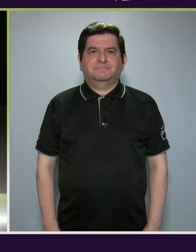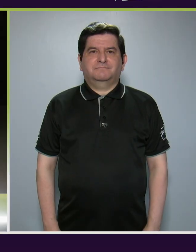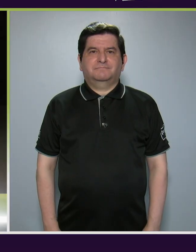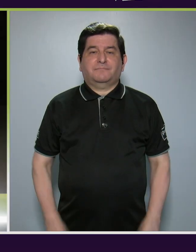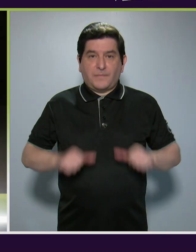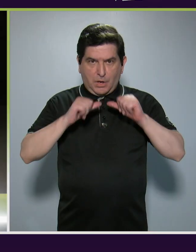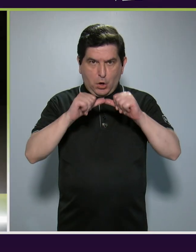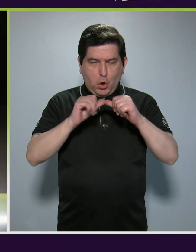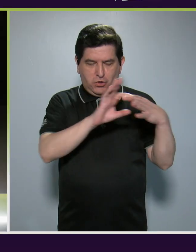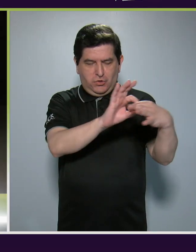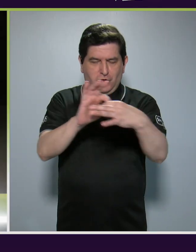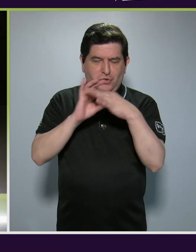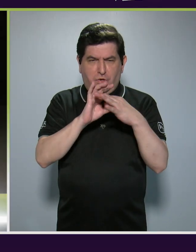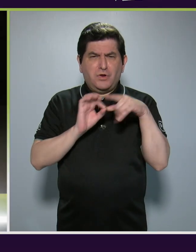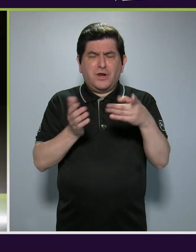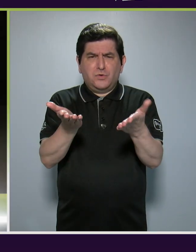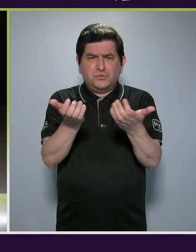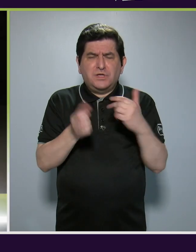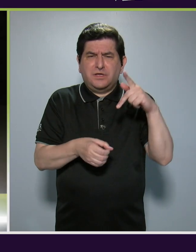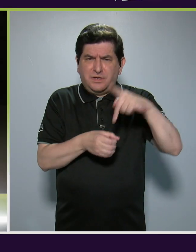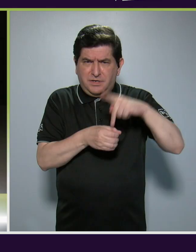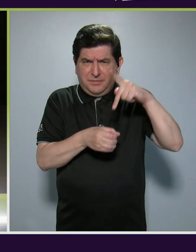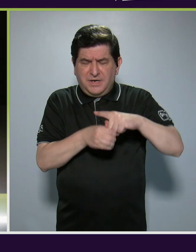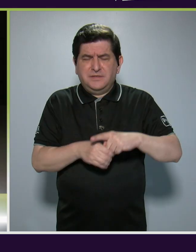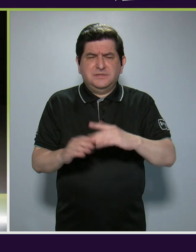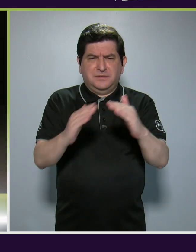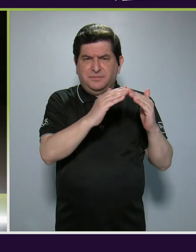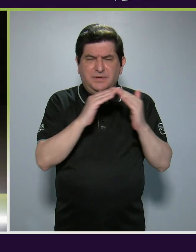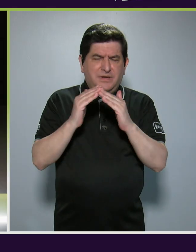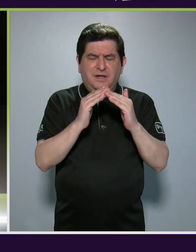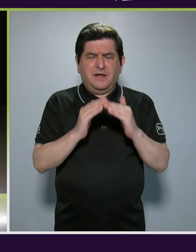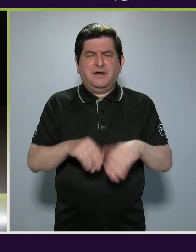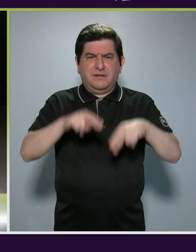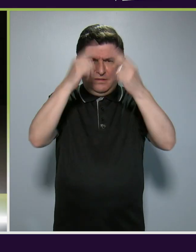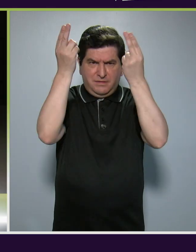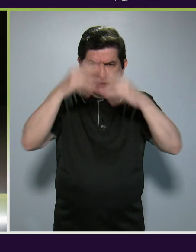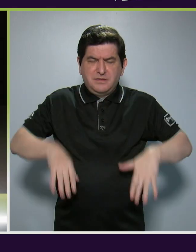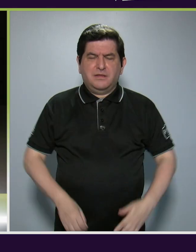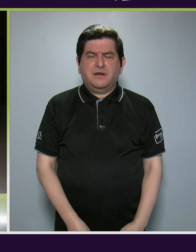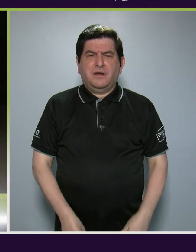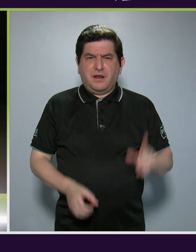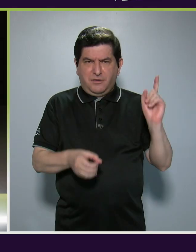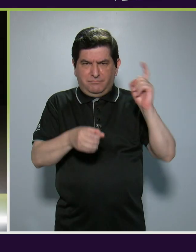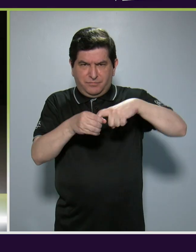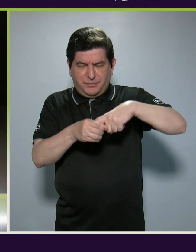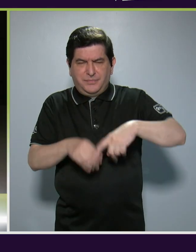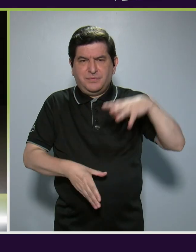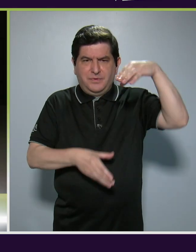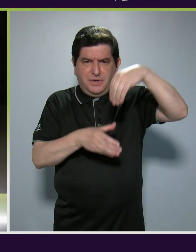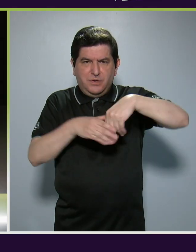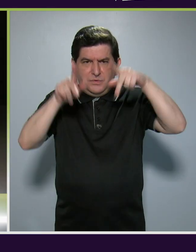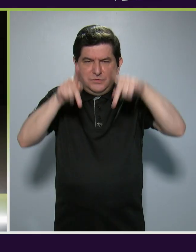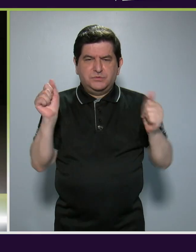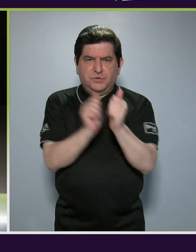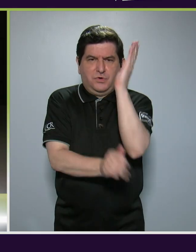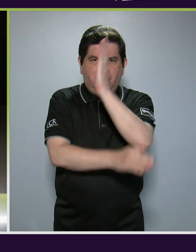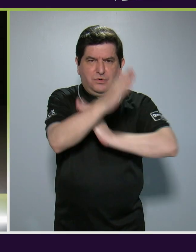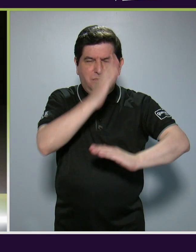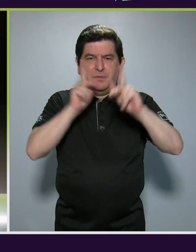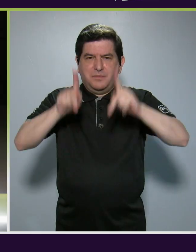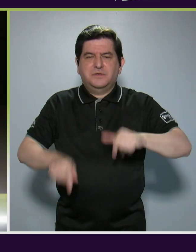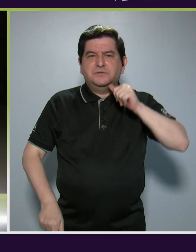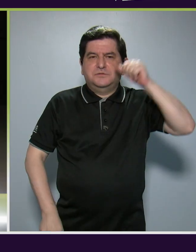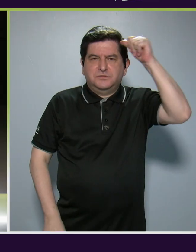Estamos de vuelta en Nexos. Si usted quiere ser parte de nuestra comunidad virtual y apuntarse a la inclusión de las personas con discapacidad y de personas